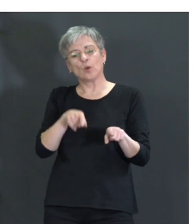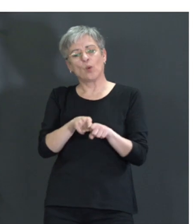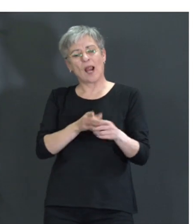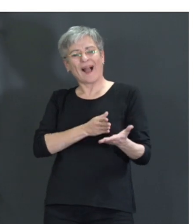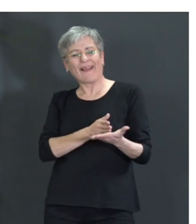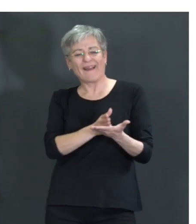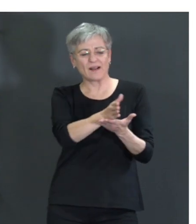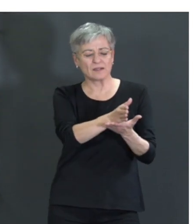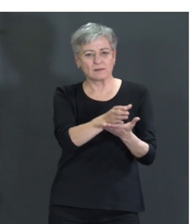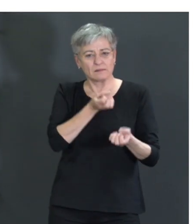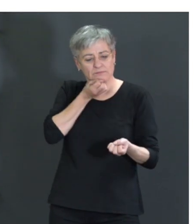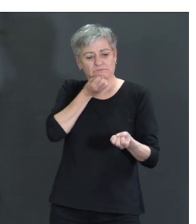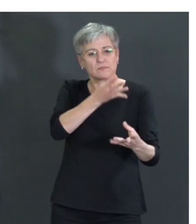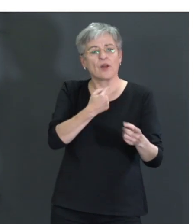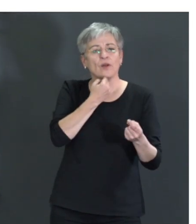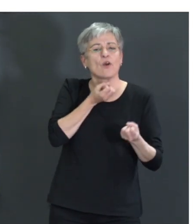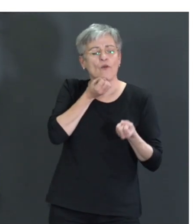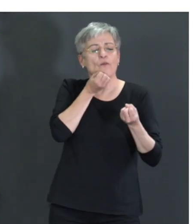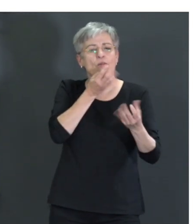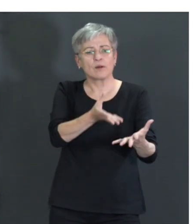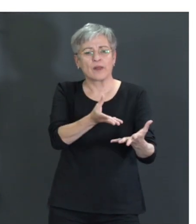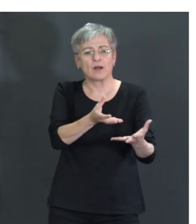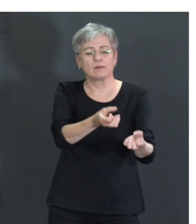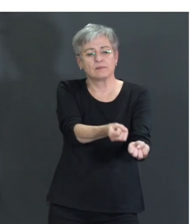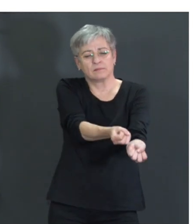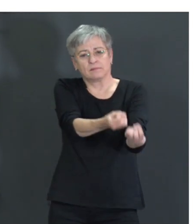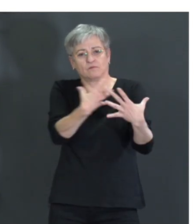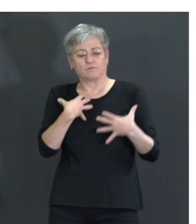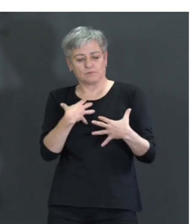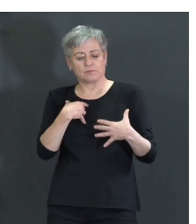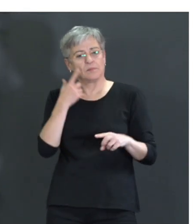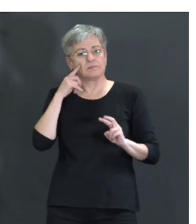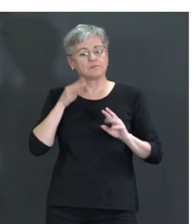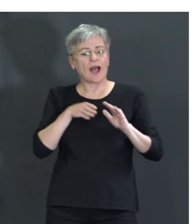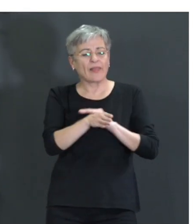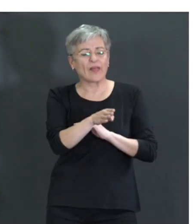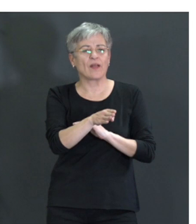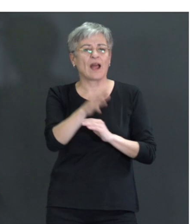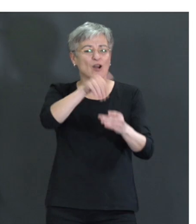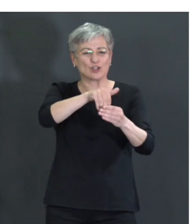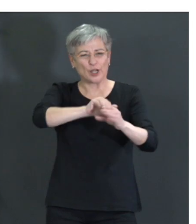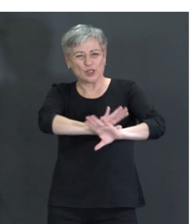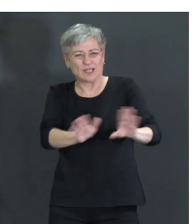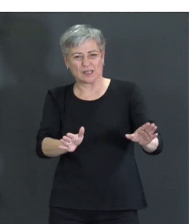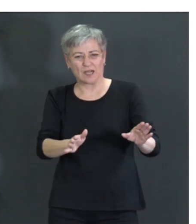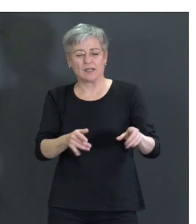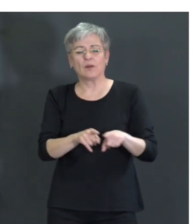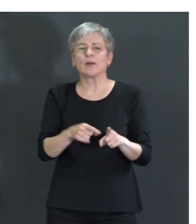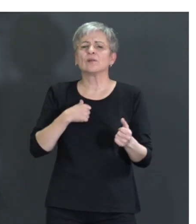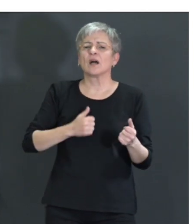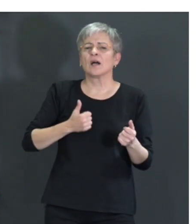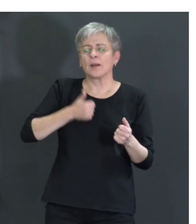unidireccional, donde le hacías llegar información a la persona accede a ese contenido, pero ahora estamos trabajando también en poder